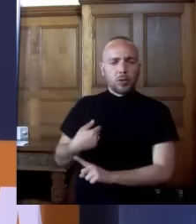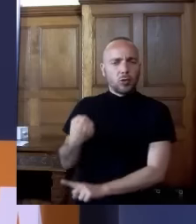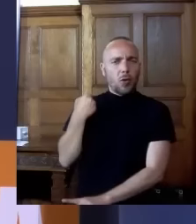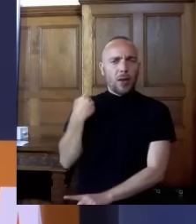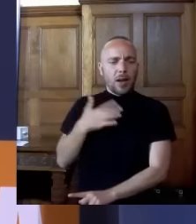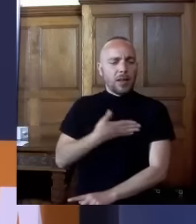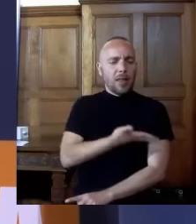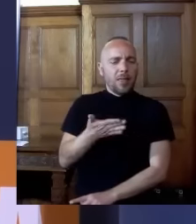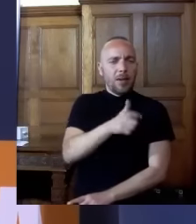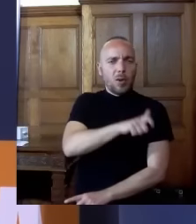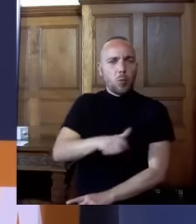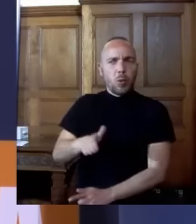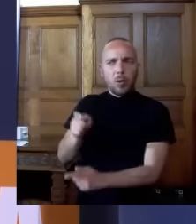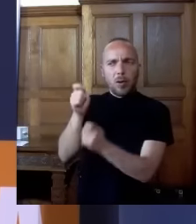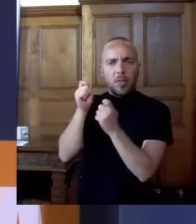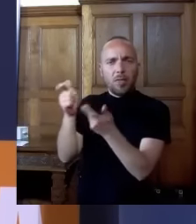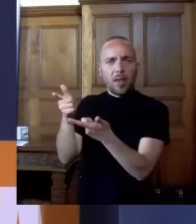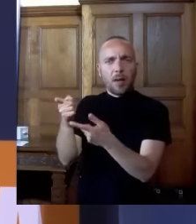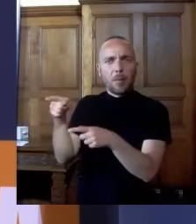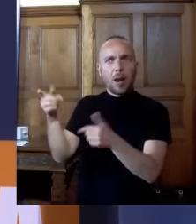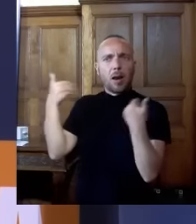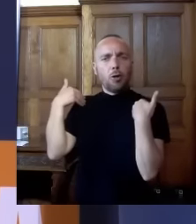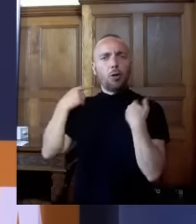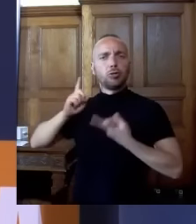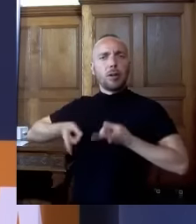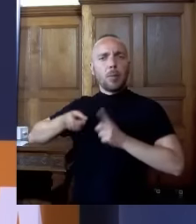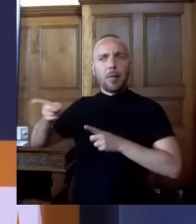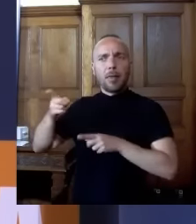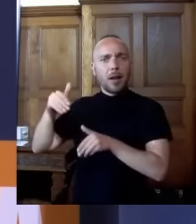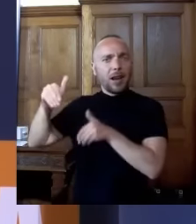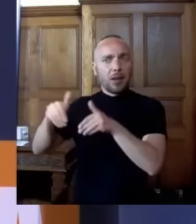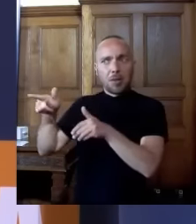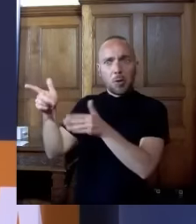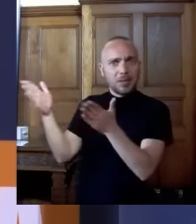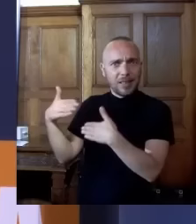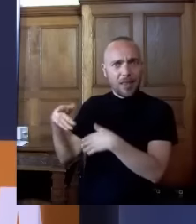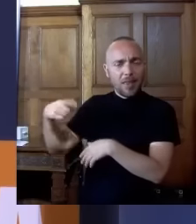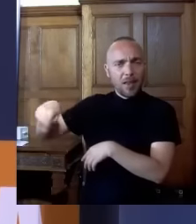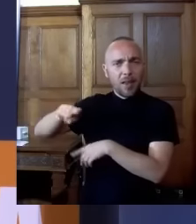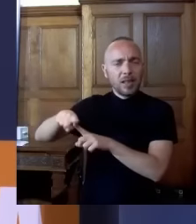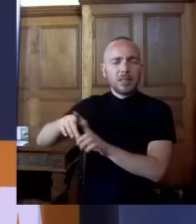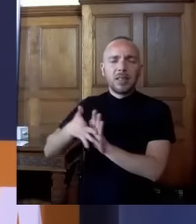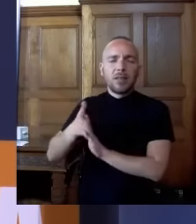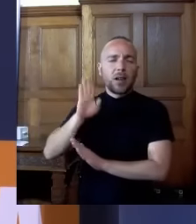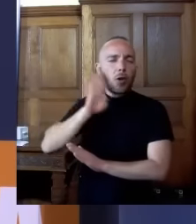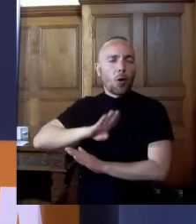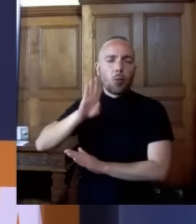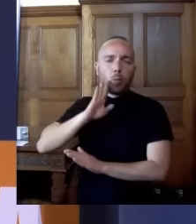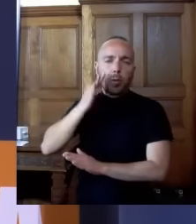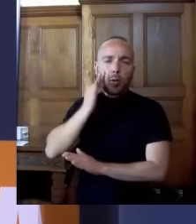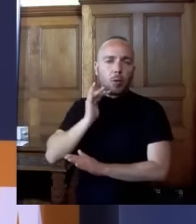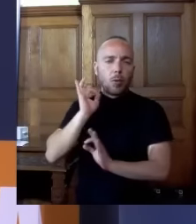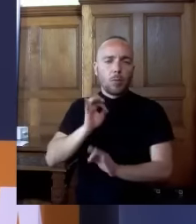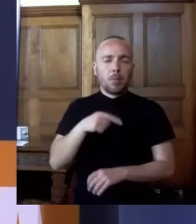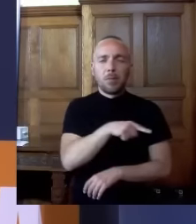nuestros pueblos a las manos de quienes mandan sin presentarse a las elecciones es corrupción pura Mirad lo que ha pasado en